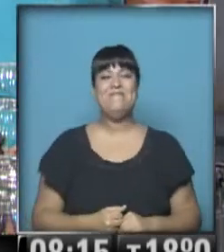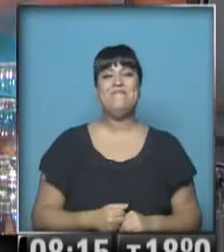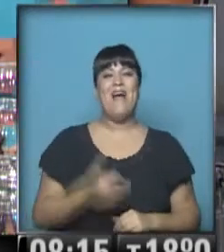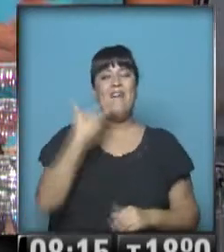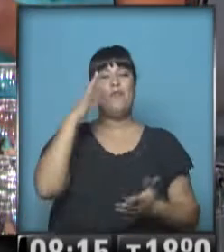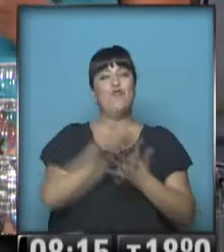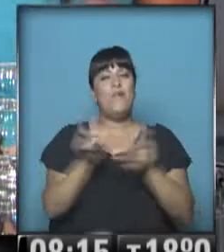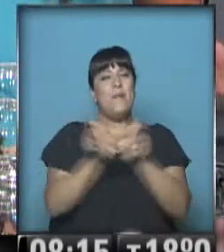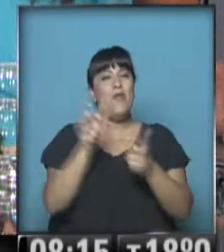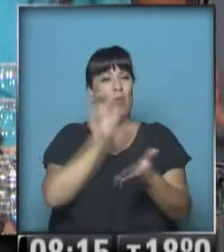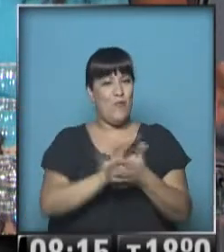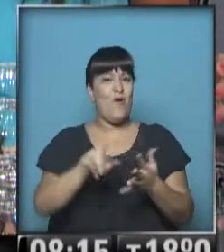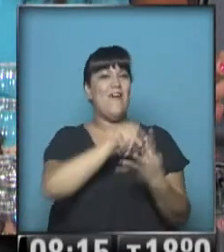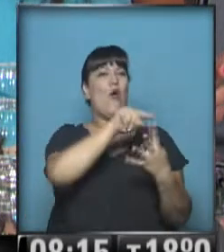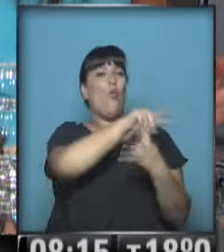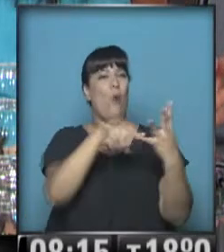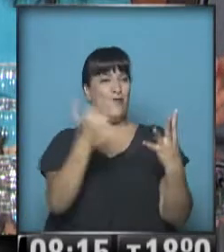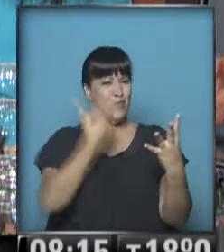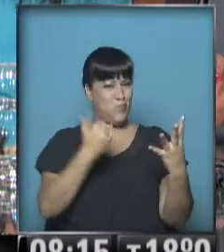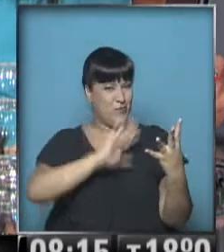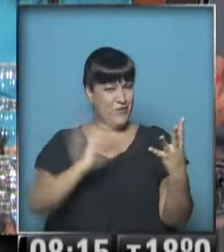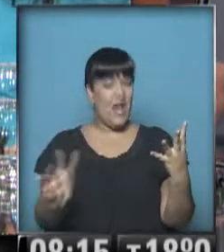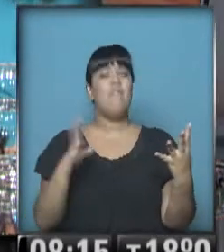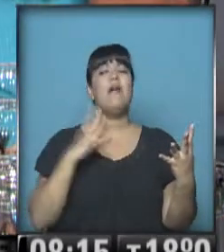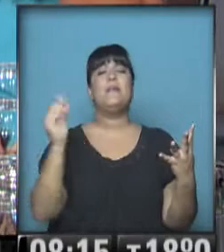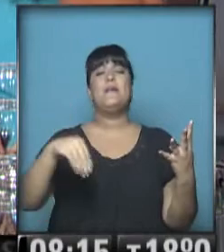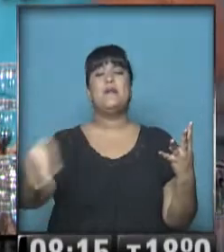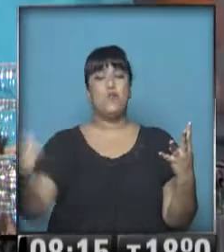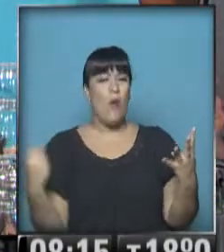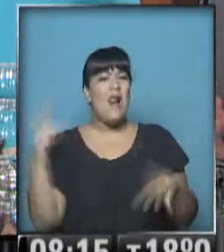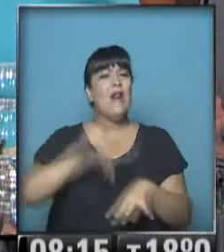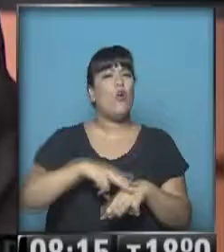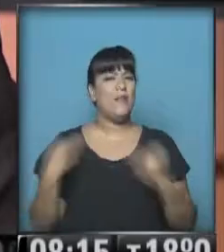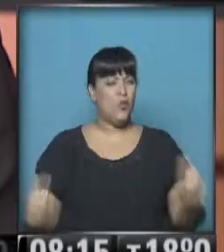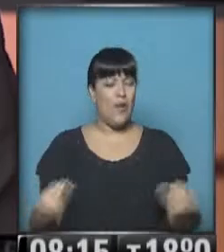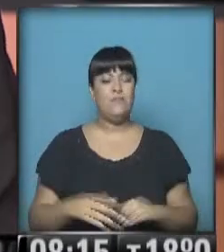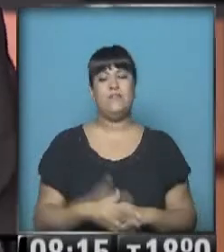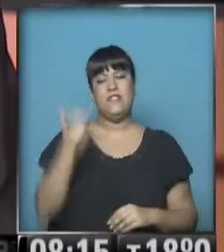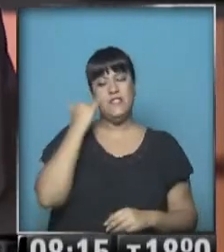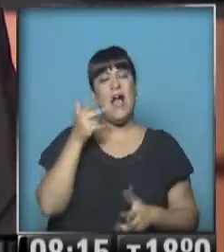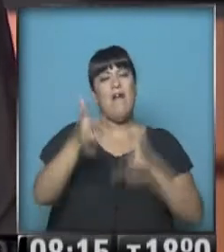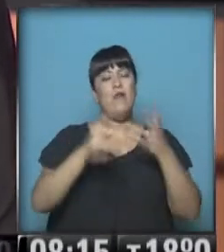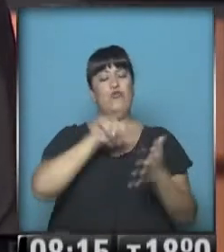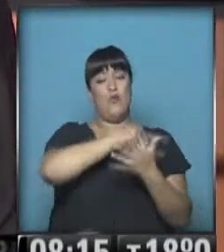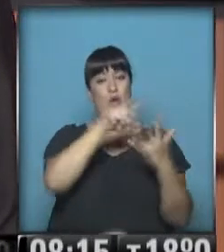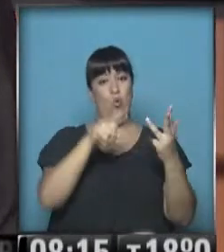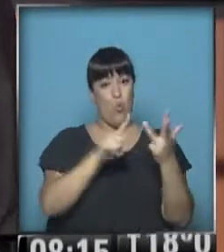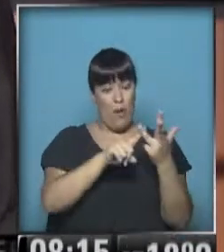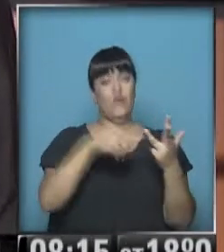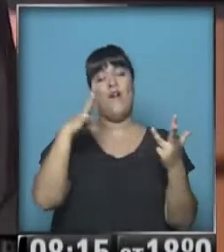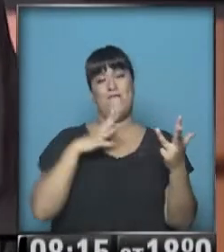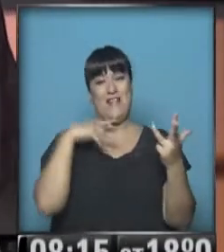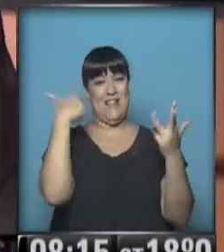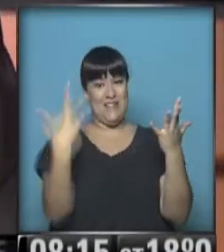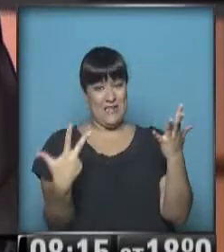hablamos de estrenos, Alejo ya nos dio un primer, una primera entrega. ¿Qué tenés ahora? El recomendado, a ver. Ya hablamos de los primeros cuatro, vamos ahora con los últimos